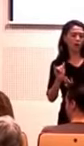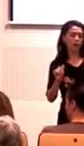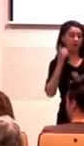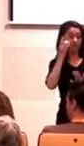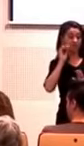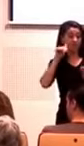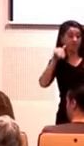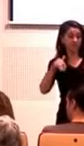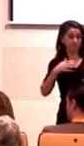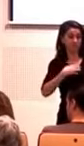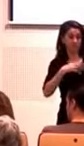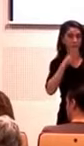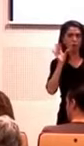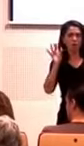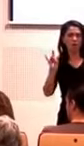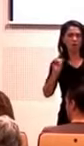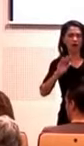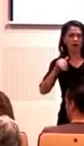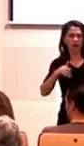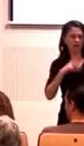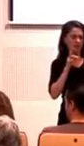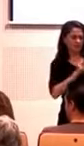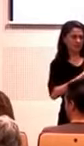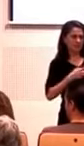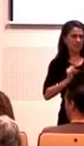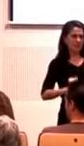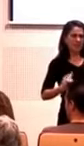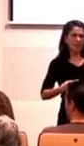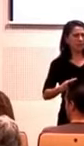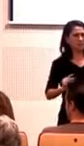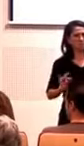sí, de repente dice, oh, va en silla de ruedas, no.